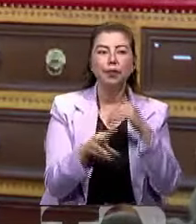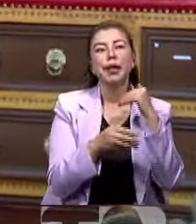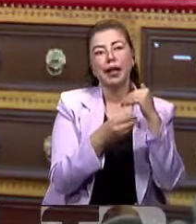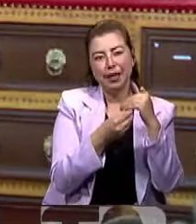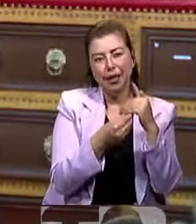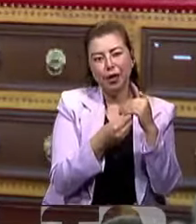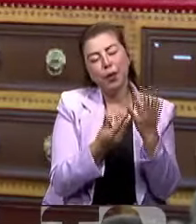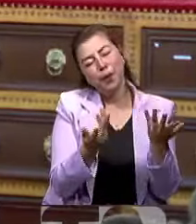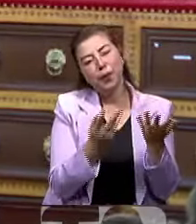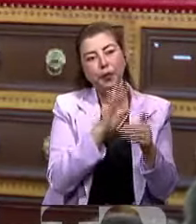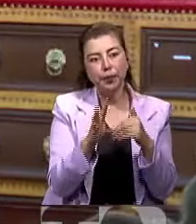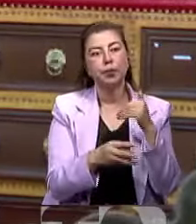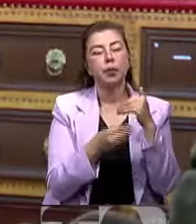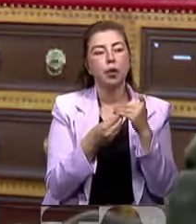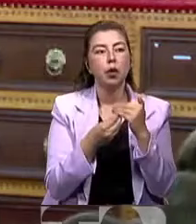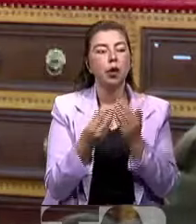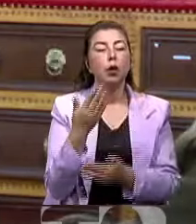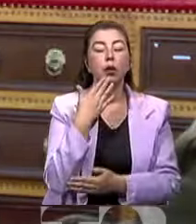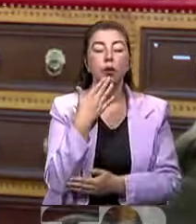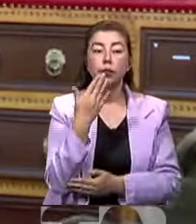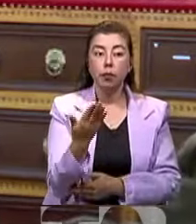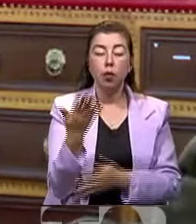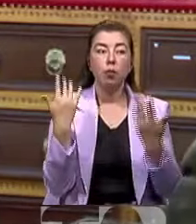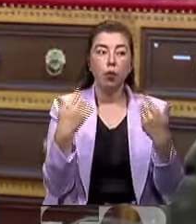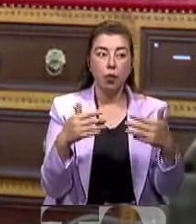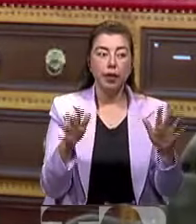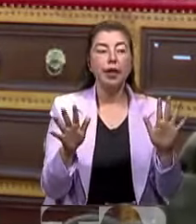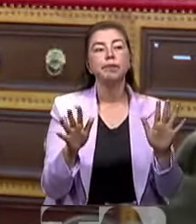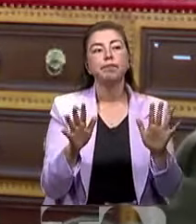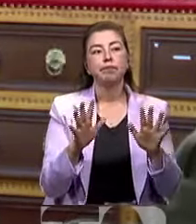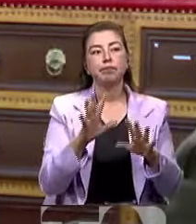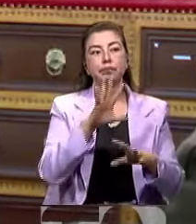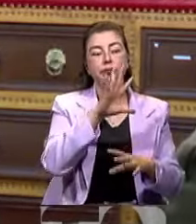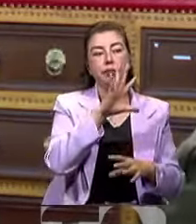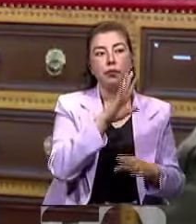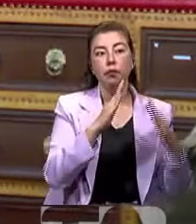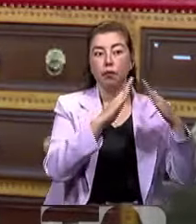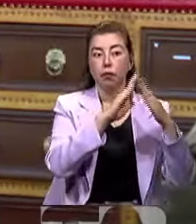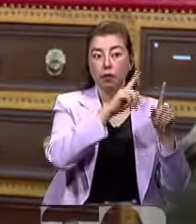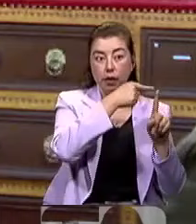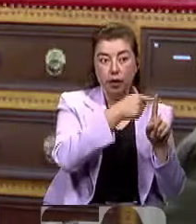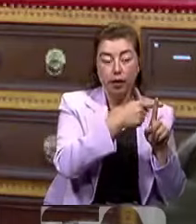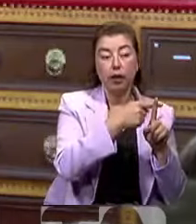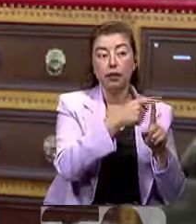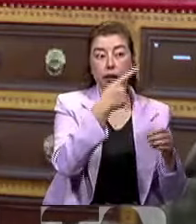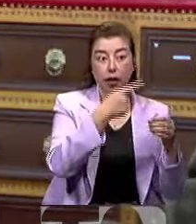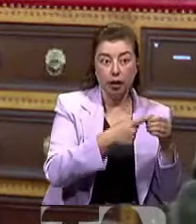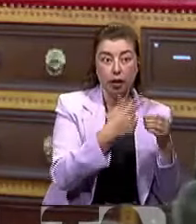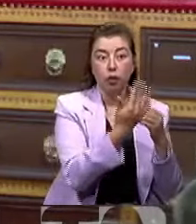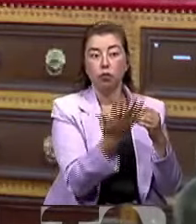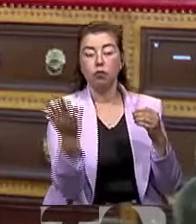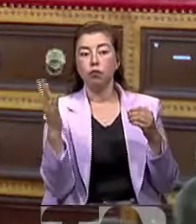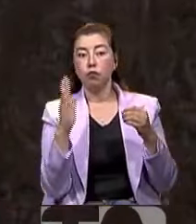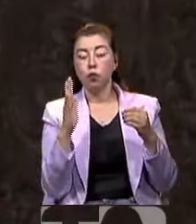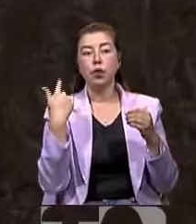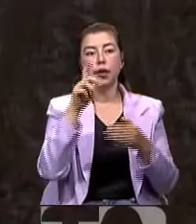así, de celebrarlos en las iglesias coloniales de Quito, que son una de las razones por las cuales Quito es declarado Patrimonio Cultural